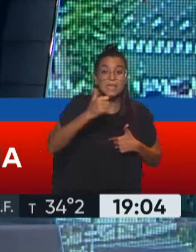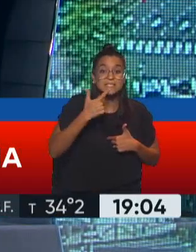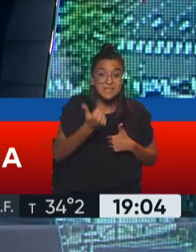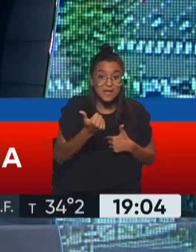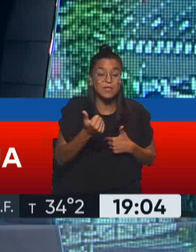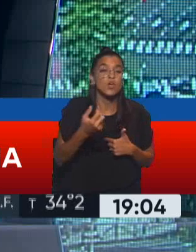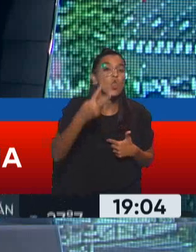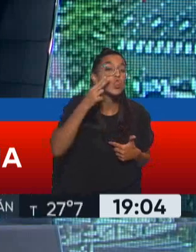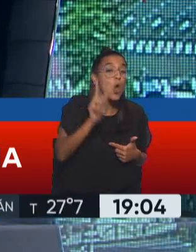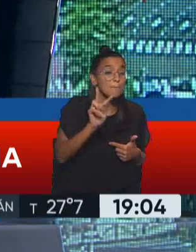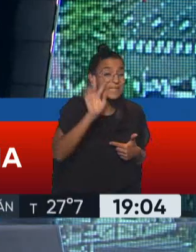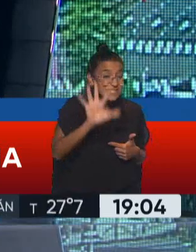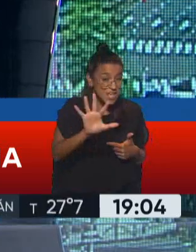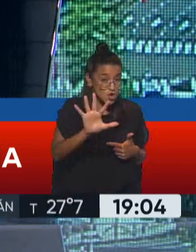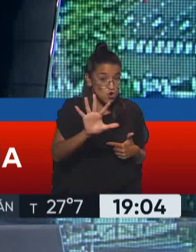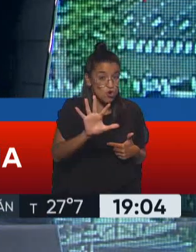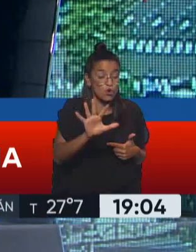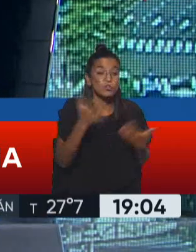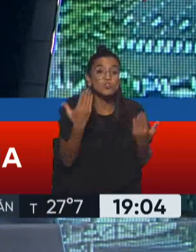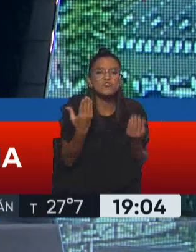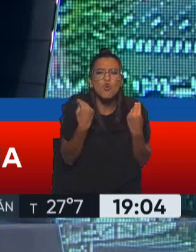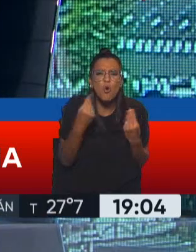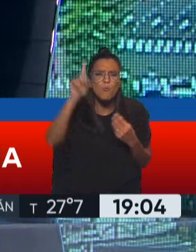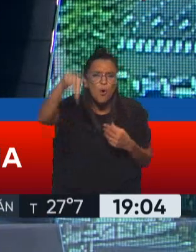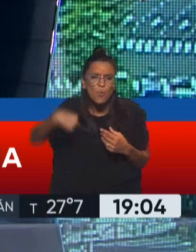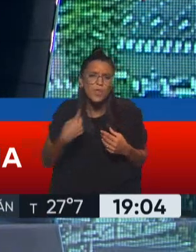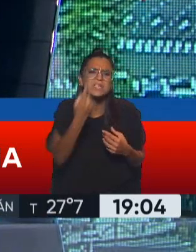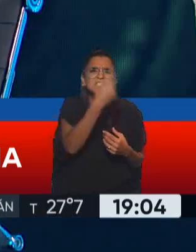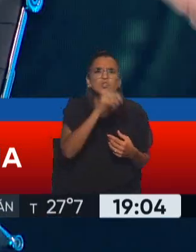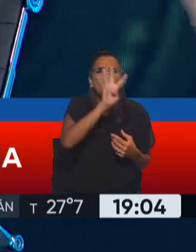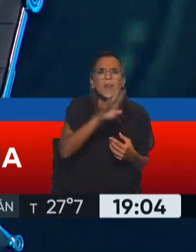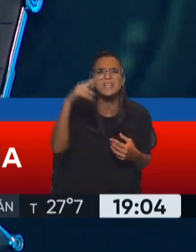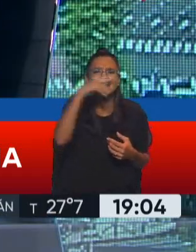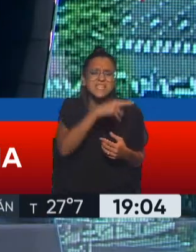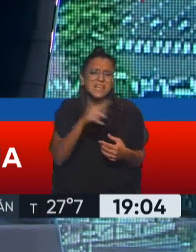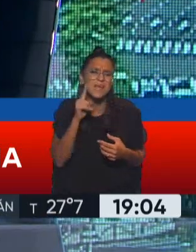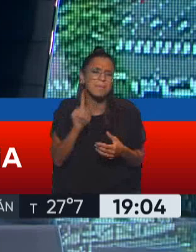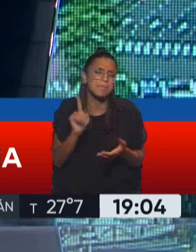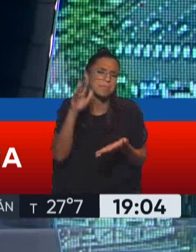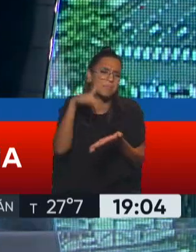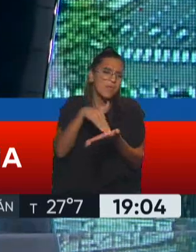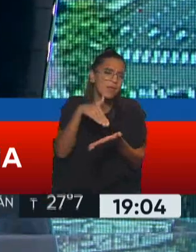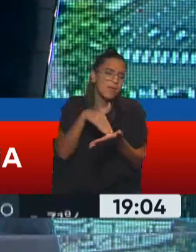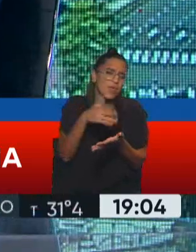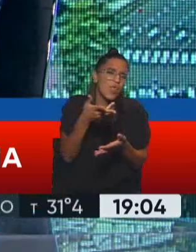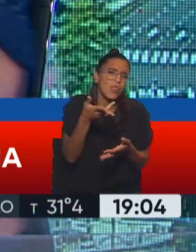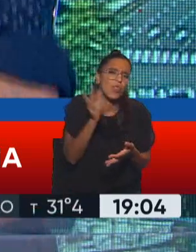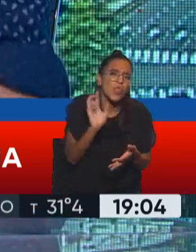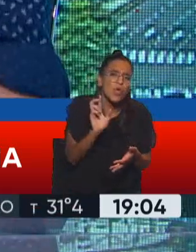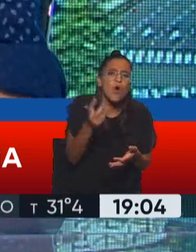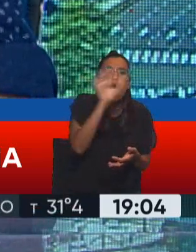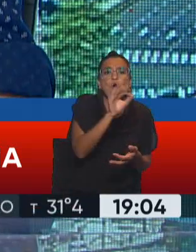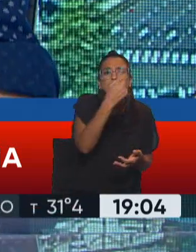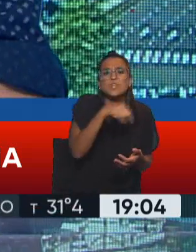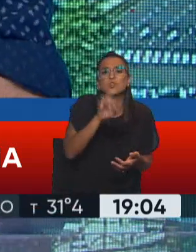en 2005. Entonces, ¿de dónde vienen esos 147 palos? es otra pregunta del millón, o de los